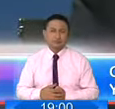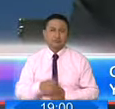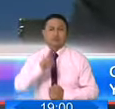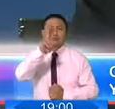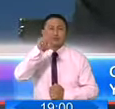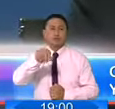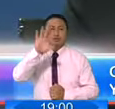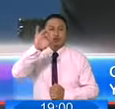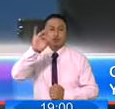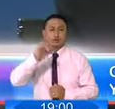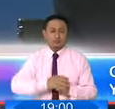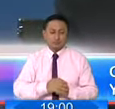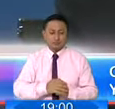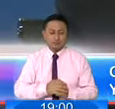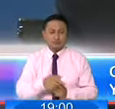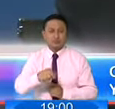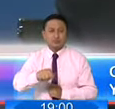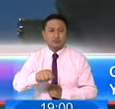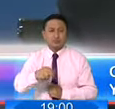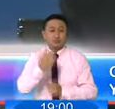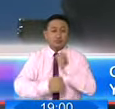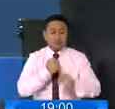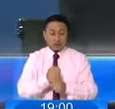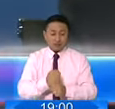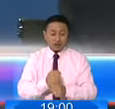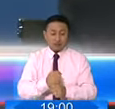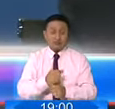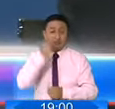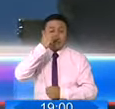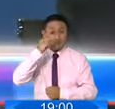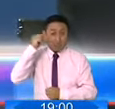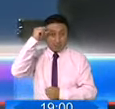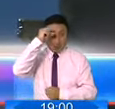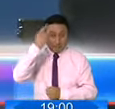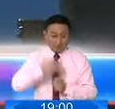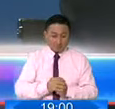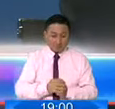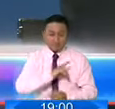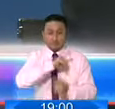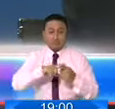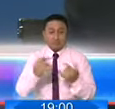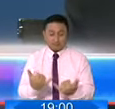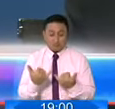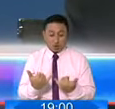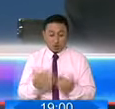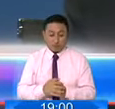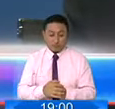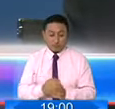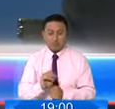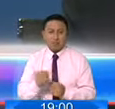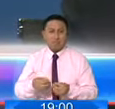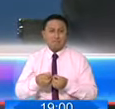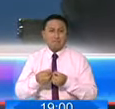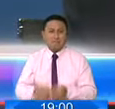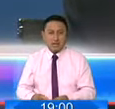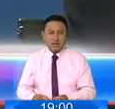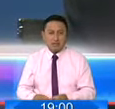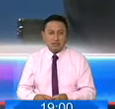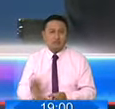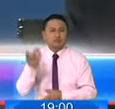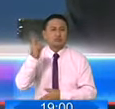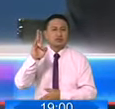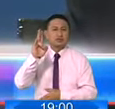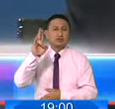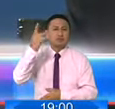2008, año en que fue incautado Gama Visión, hasta el momento registra pérdidas acumuladas de